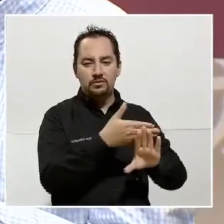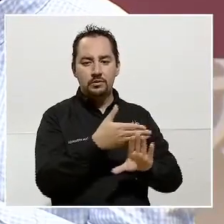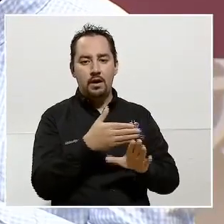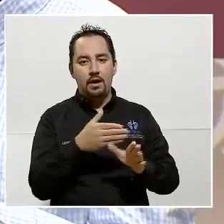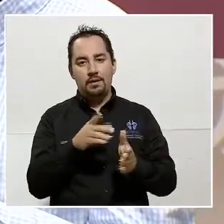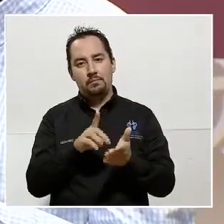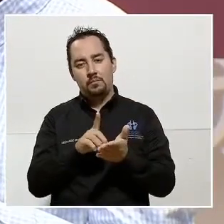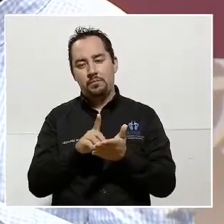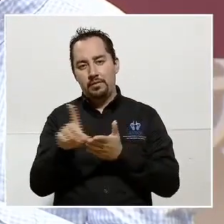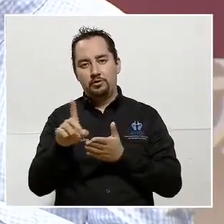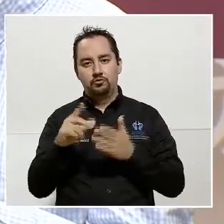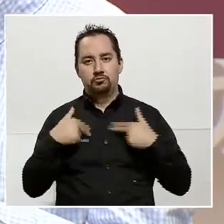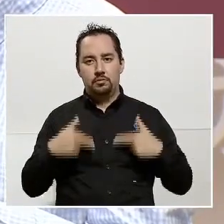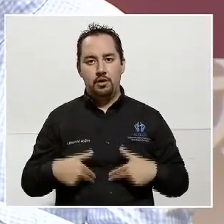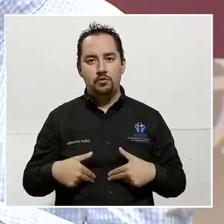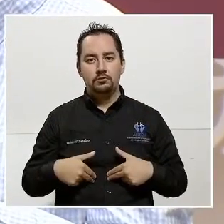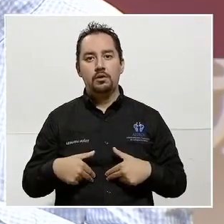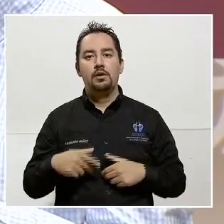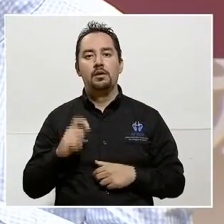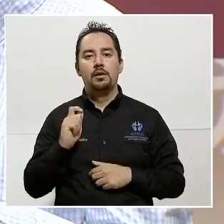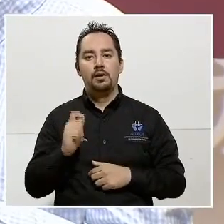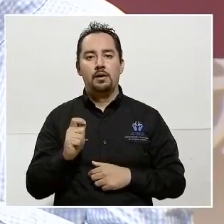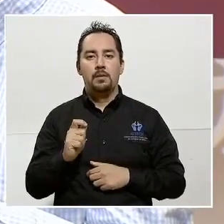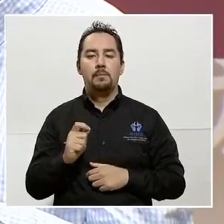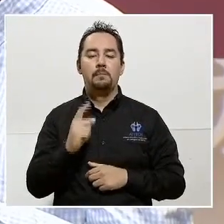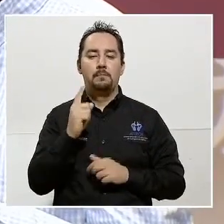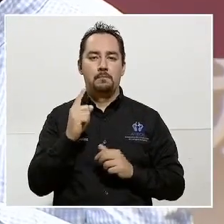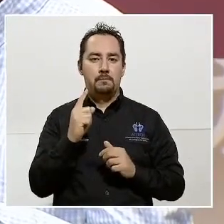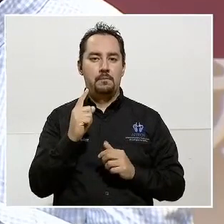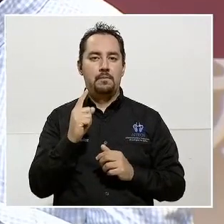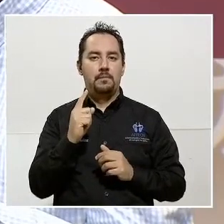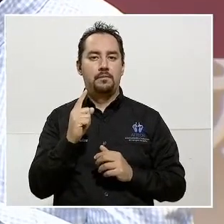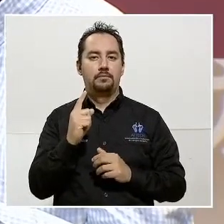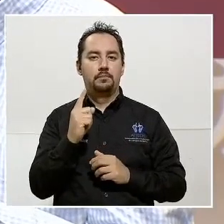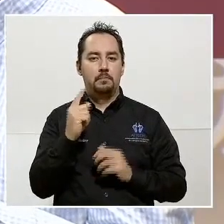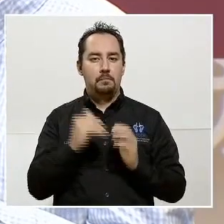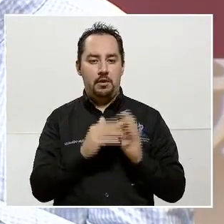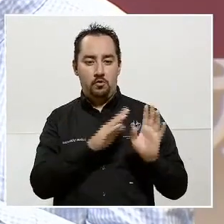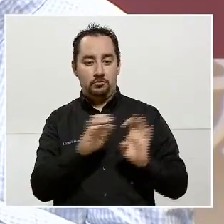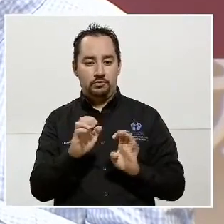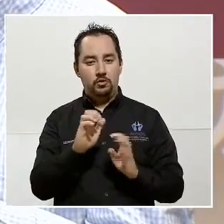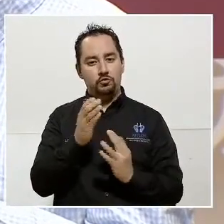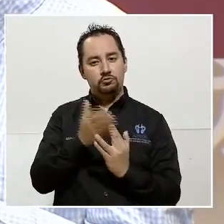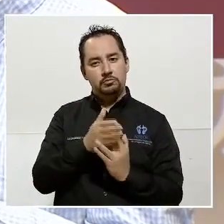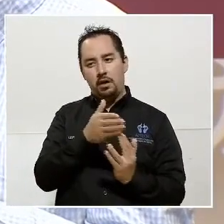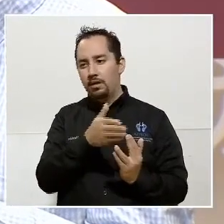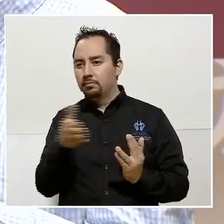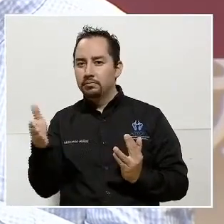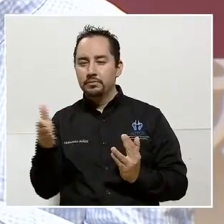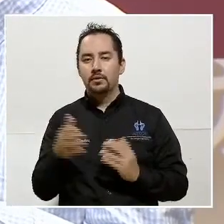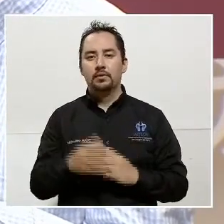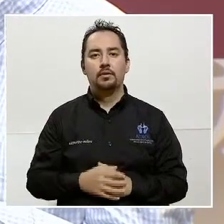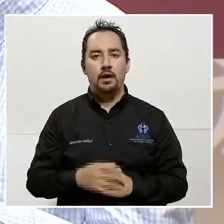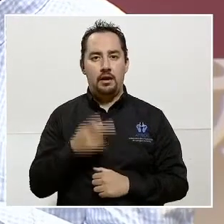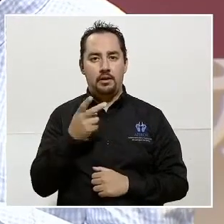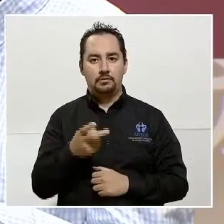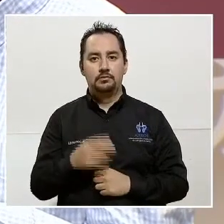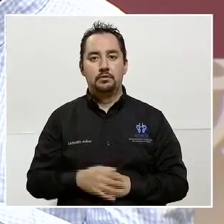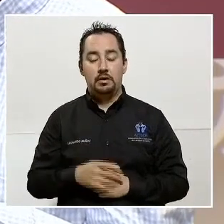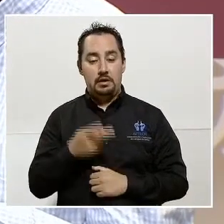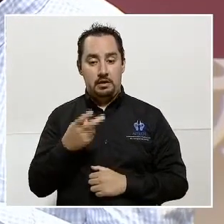cometidas en la segunda mitad del siglo XX en México. Ese es el mandato por el que